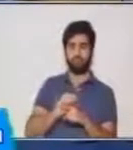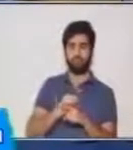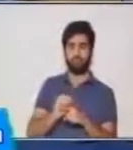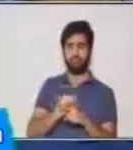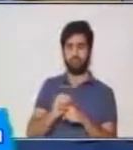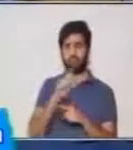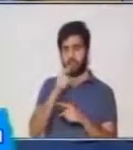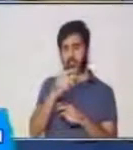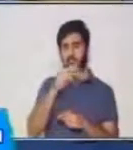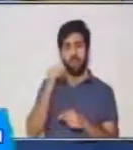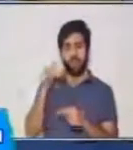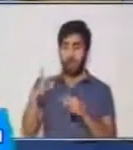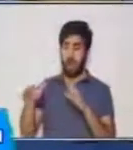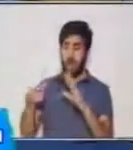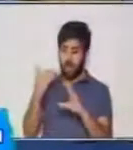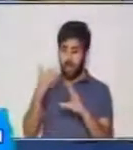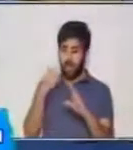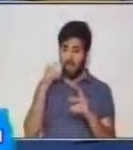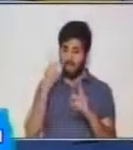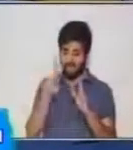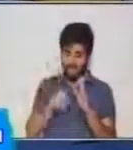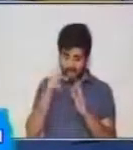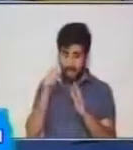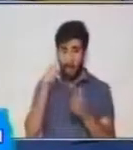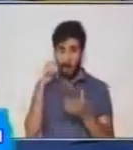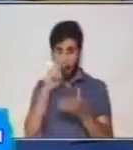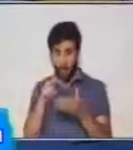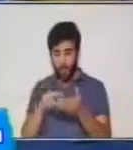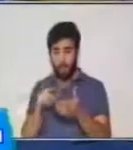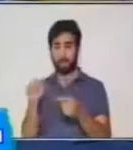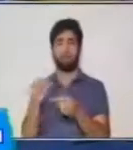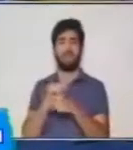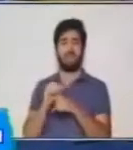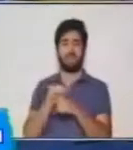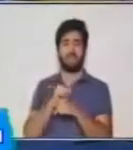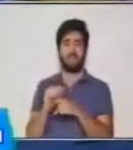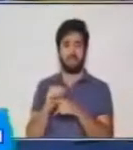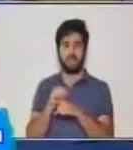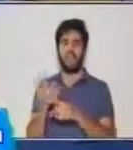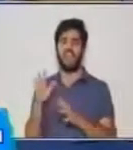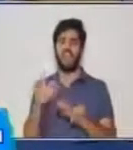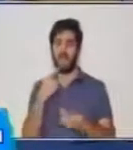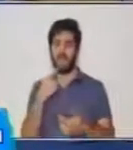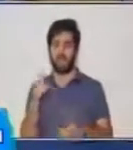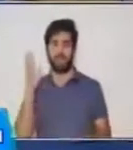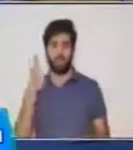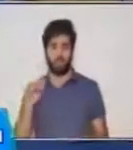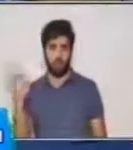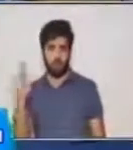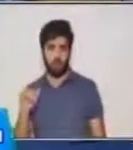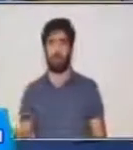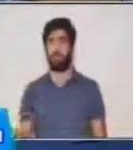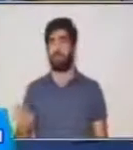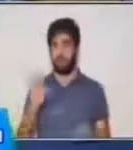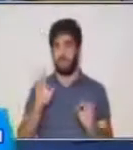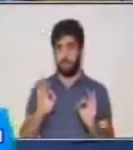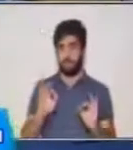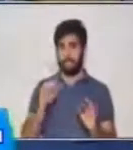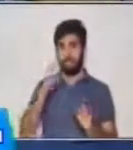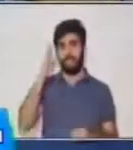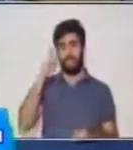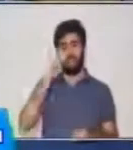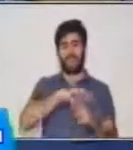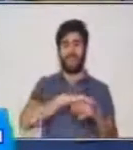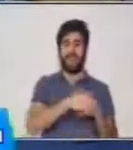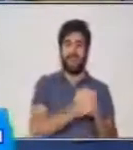día muy importante. Recuérdate que las niñas también valen mucho y es importante que todas las niñas que estén en casa estén estudiando en este momento. Así